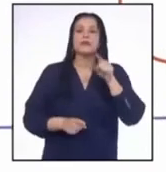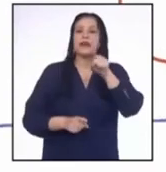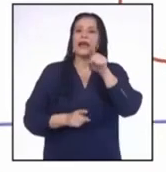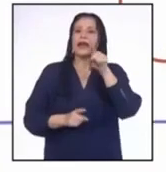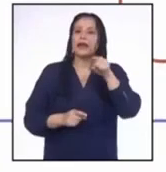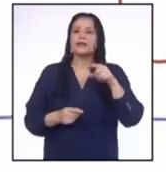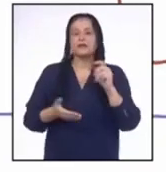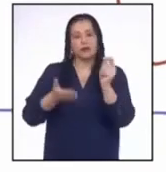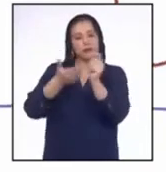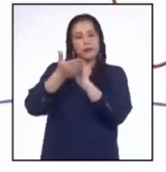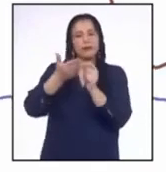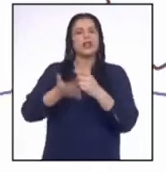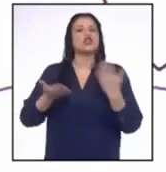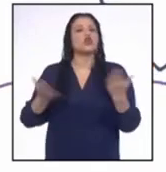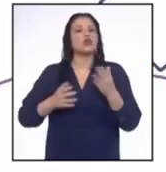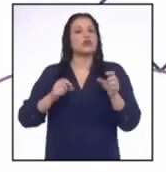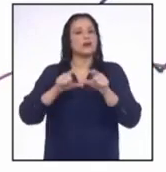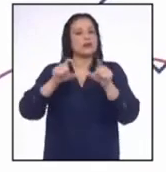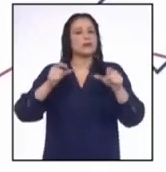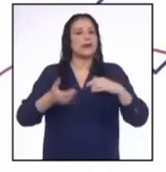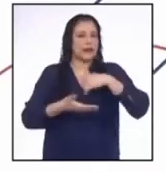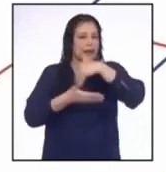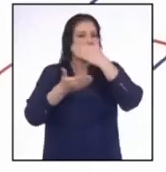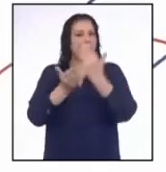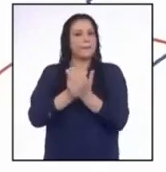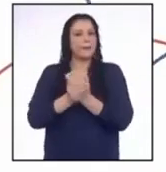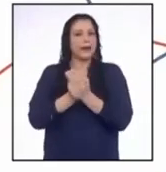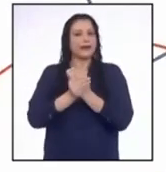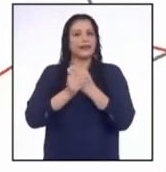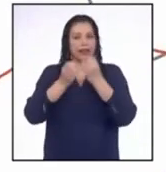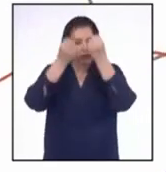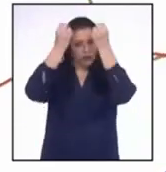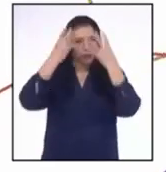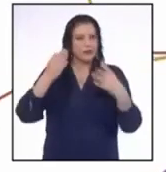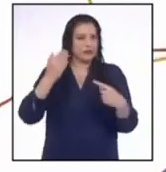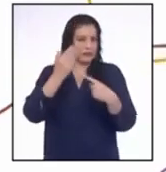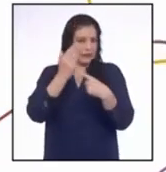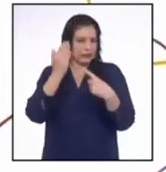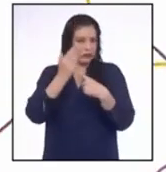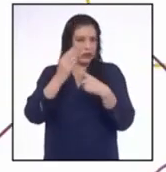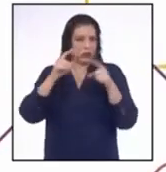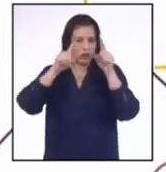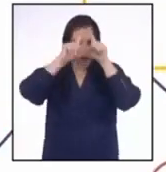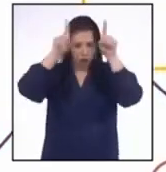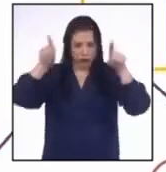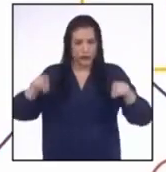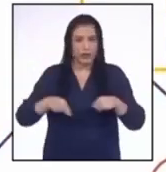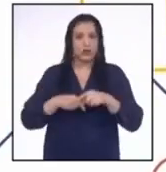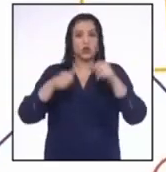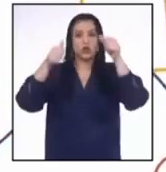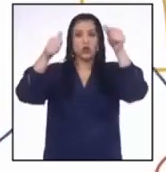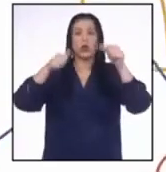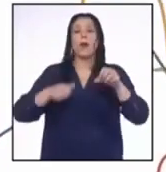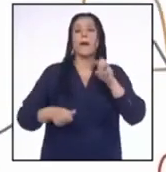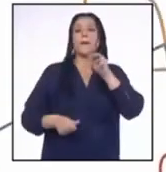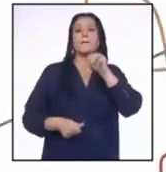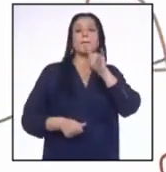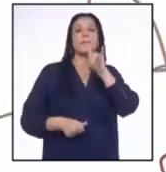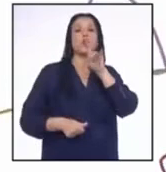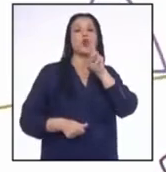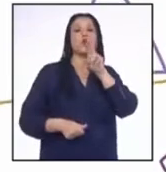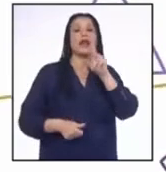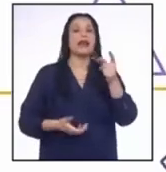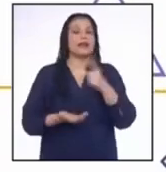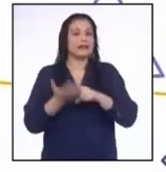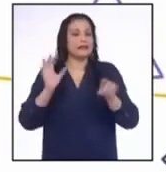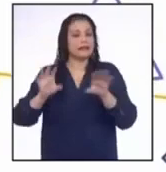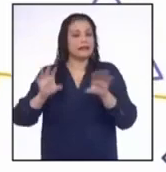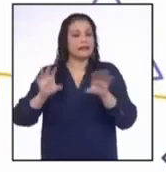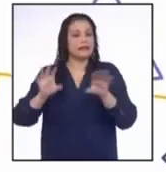texto lo colocarás en la sección Información Tecnológica del periódico Mural que estás aprendiendo a hacer en el área de comunicación.